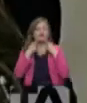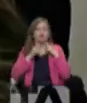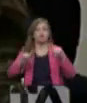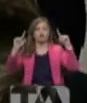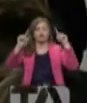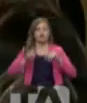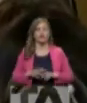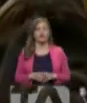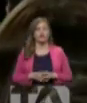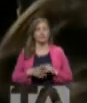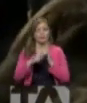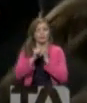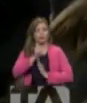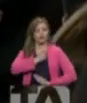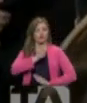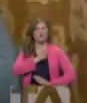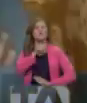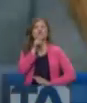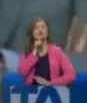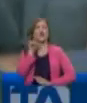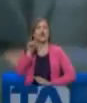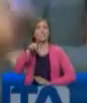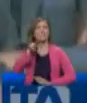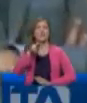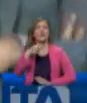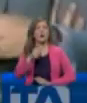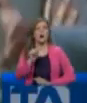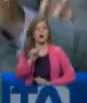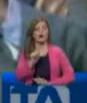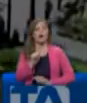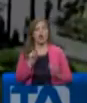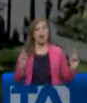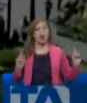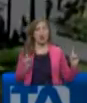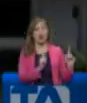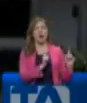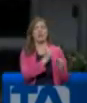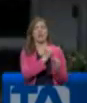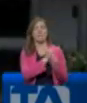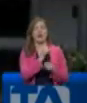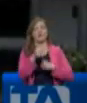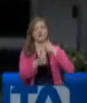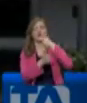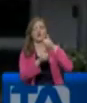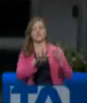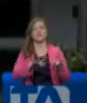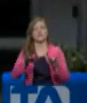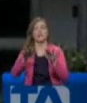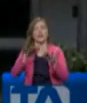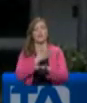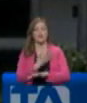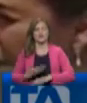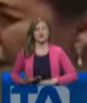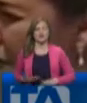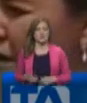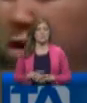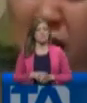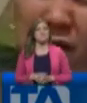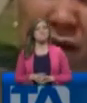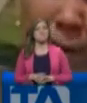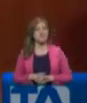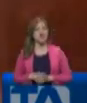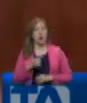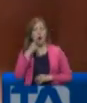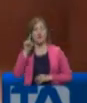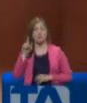campaña. Su accionista era Roberto Puga Chiriboga, cercano a Alvarado, en su momento su subsecretario en la presidencia. Este hombre